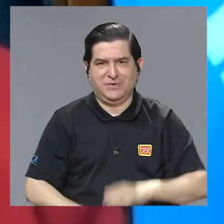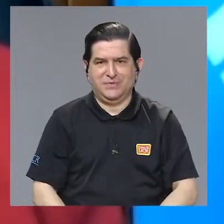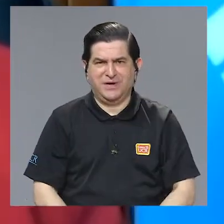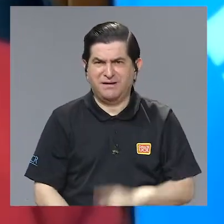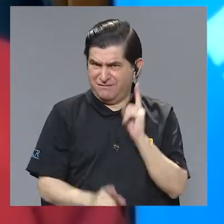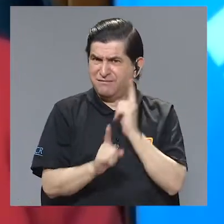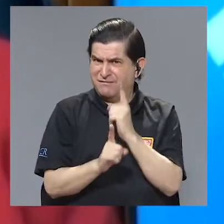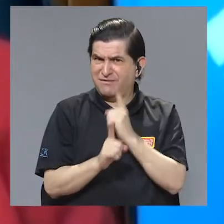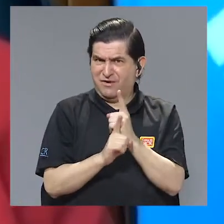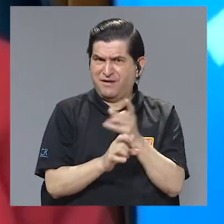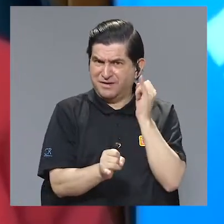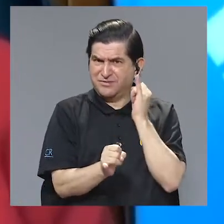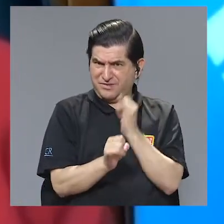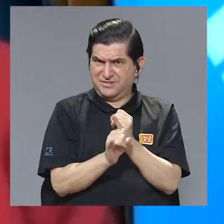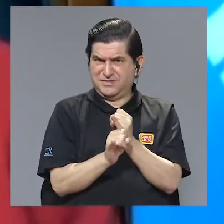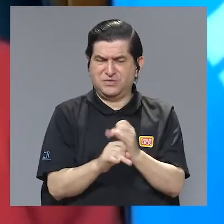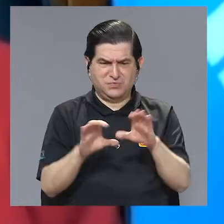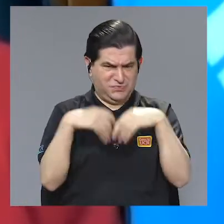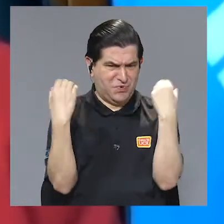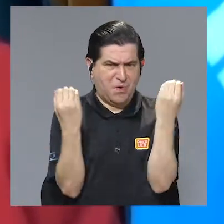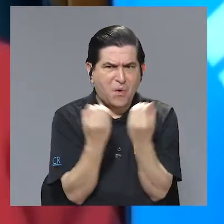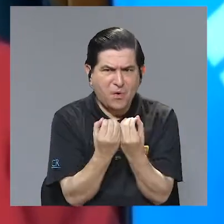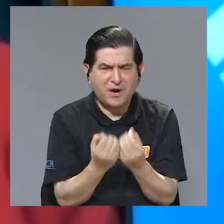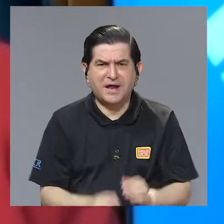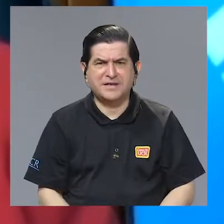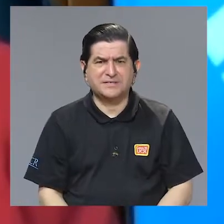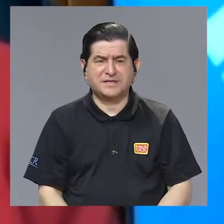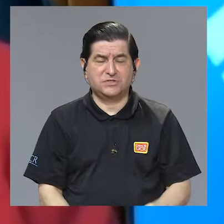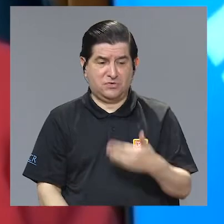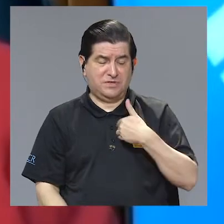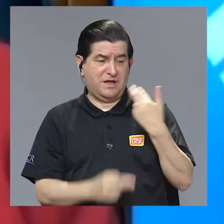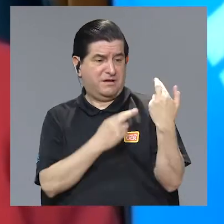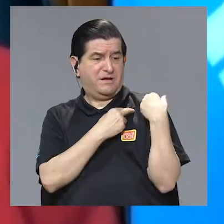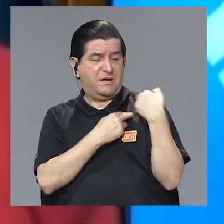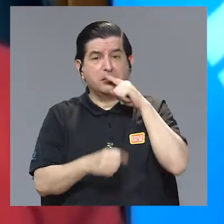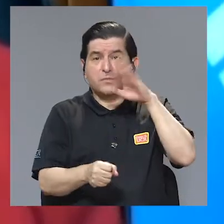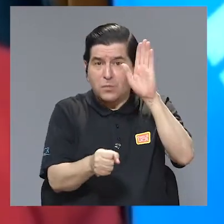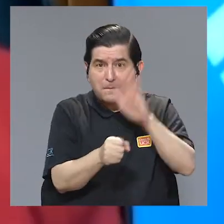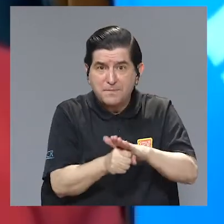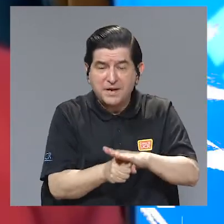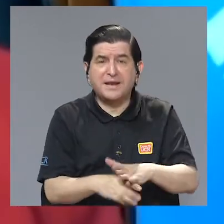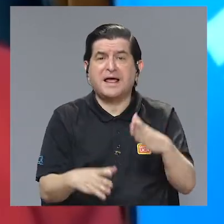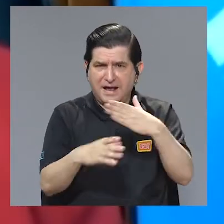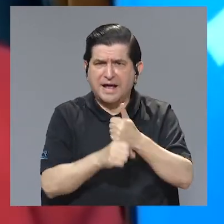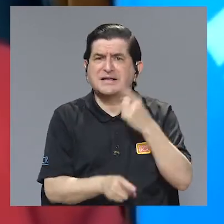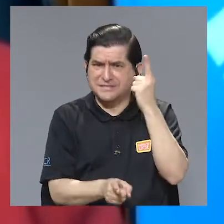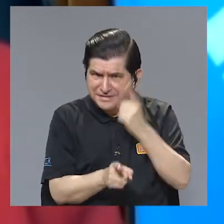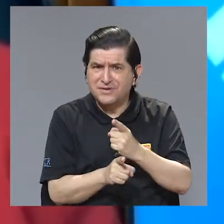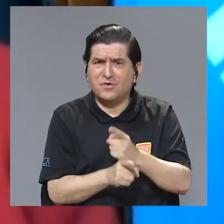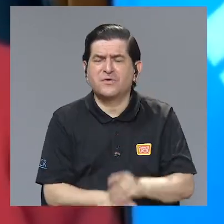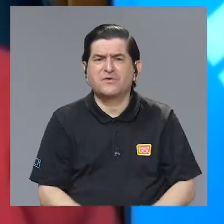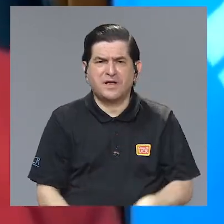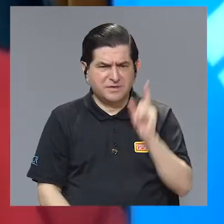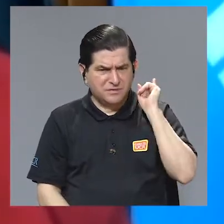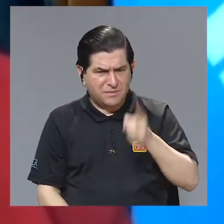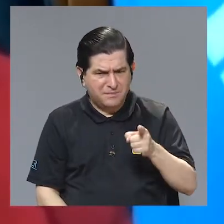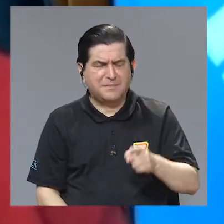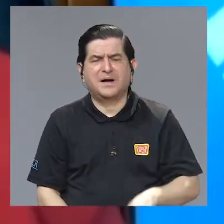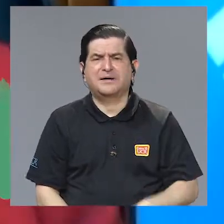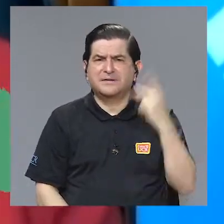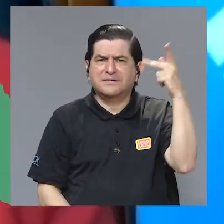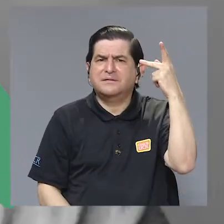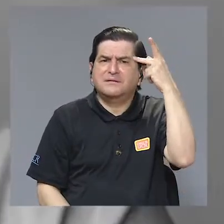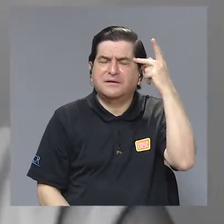efectivamente las instituciones y organizaciones que estamos llamadas a su cumplimiento hemos cumplido con el mandato de